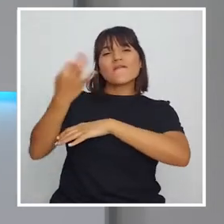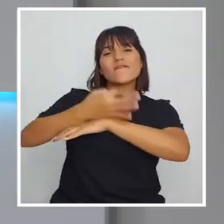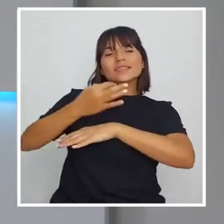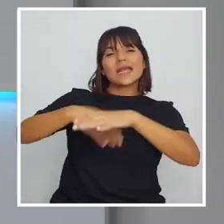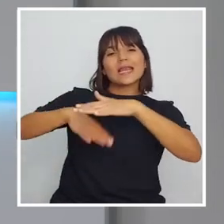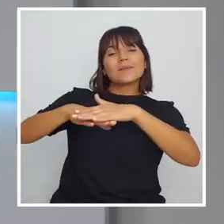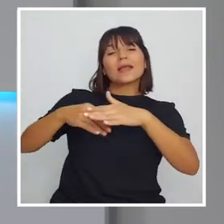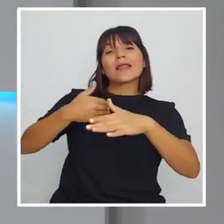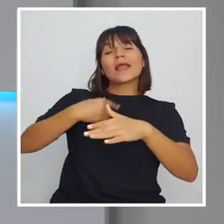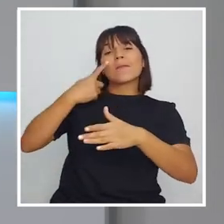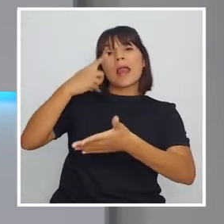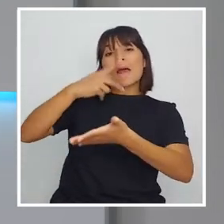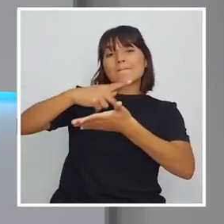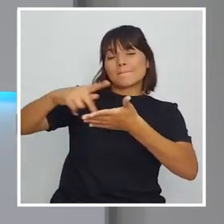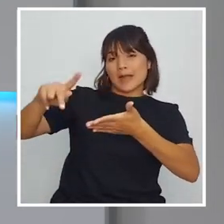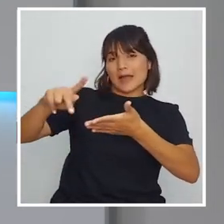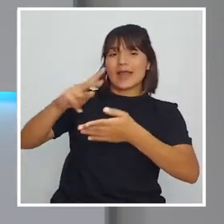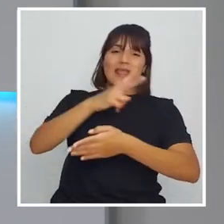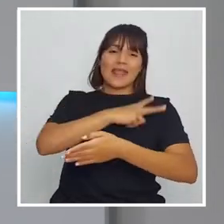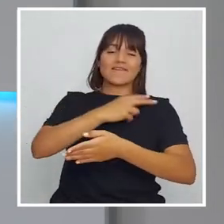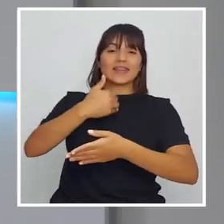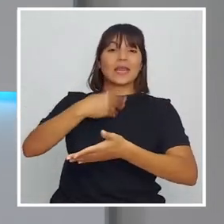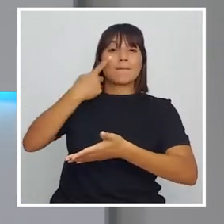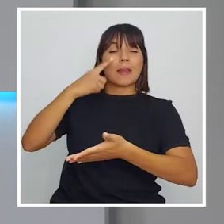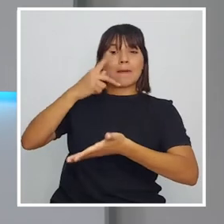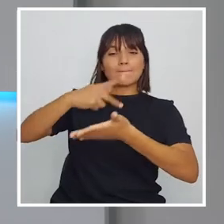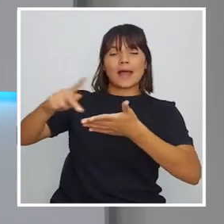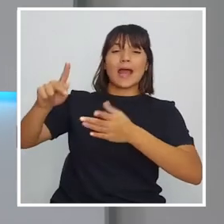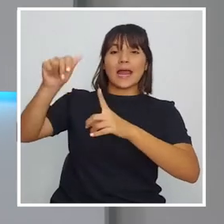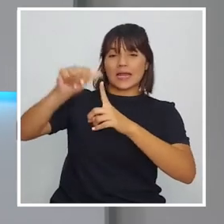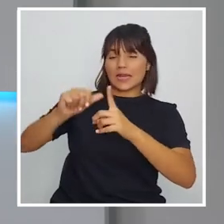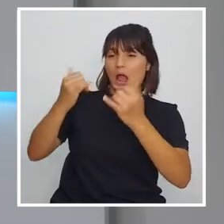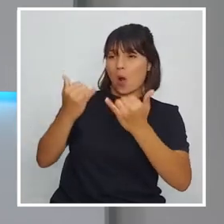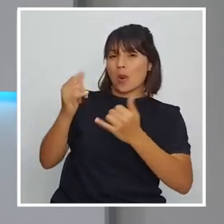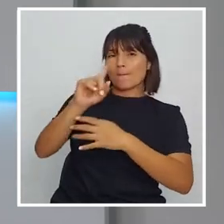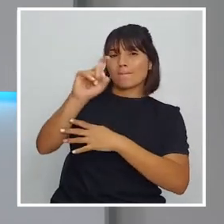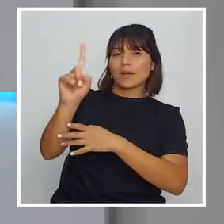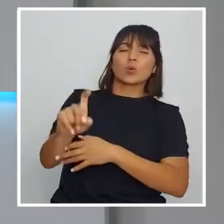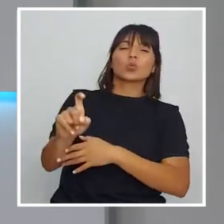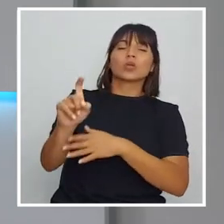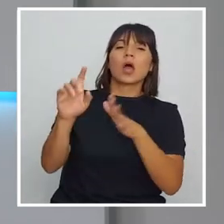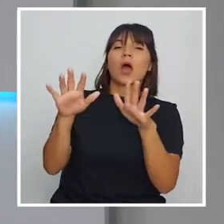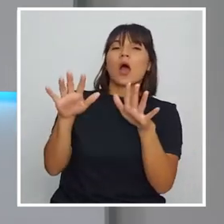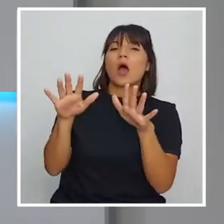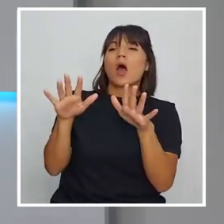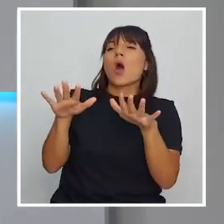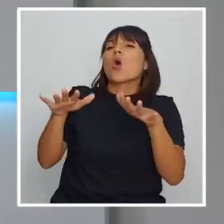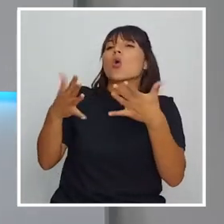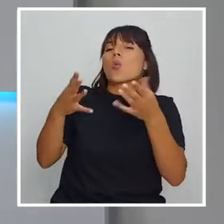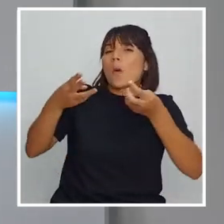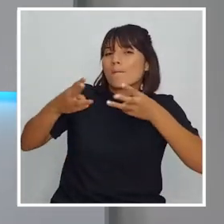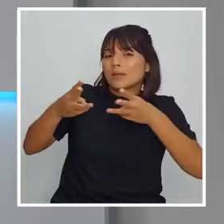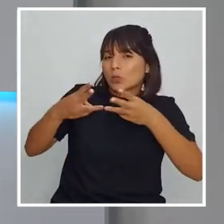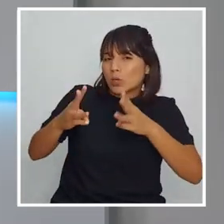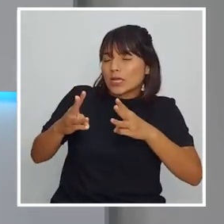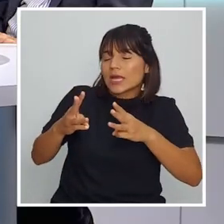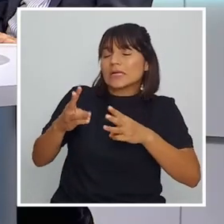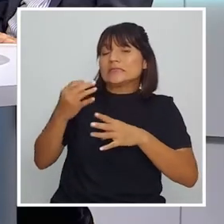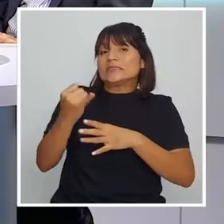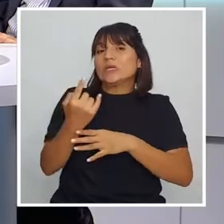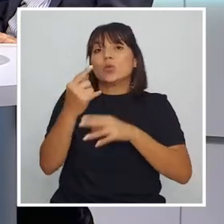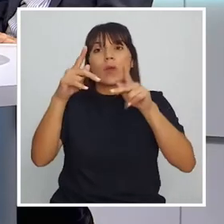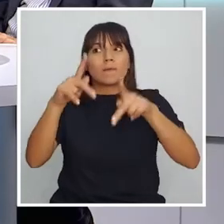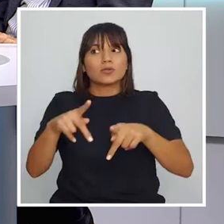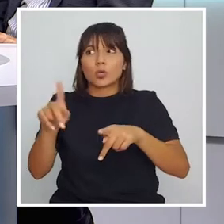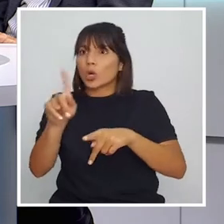aguinaldo. Ahora la consulta sería, ¿cuál es el mecanismo de una persona en el cual no se le pagó el aguinaldo en